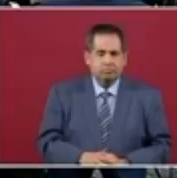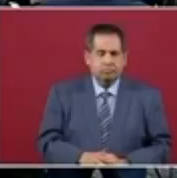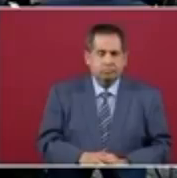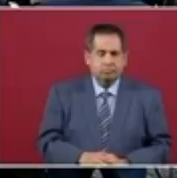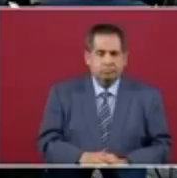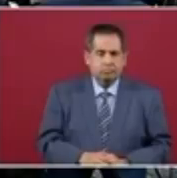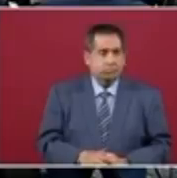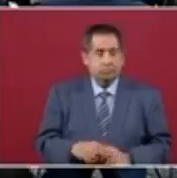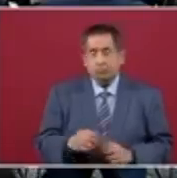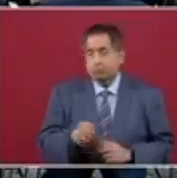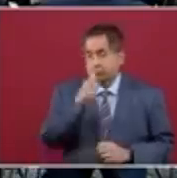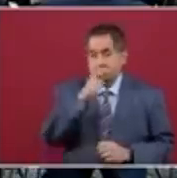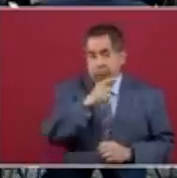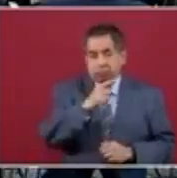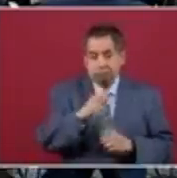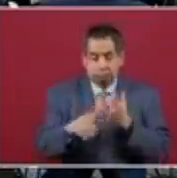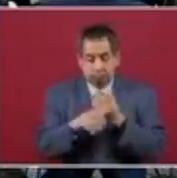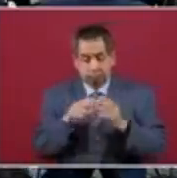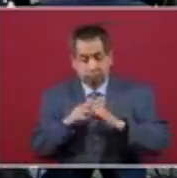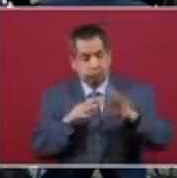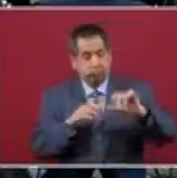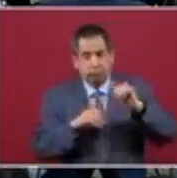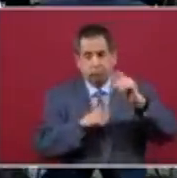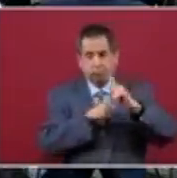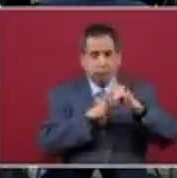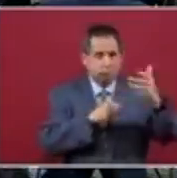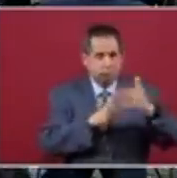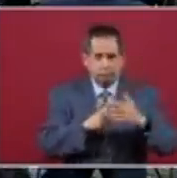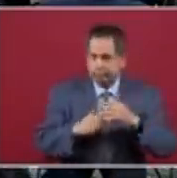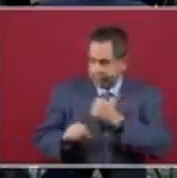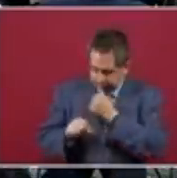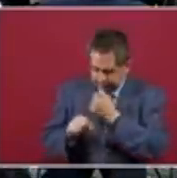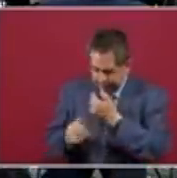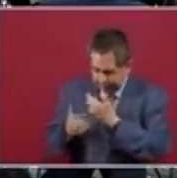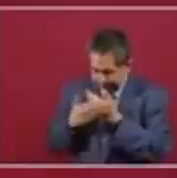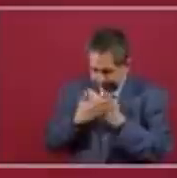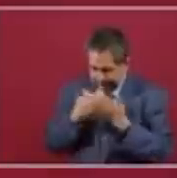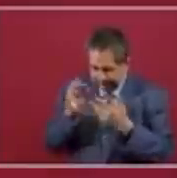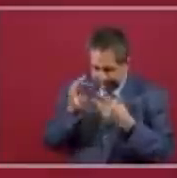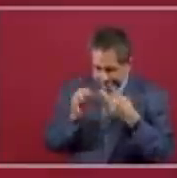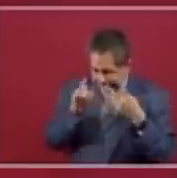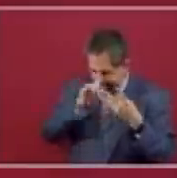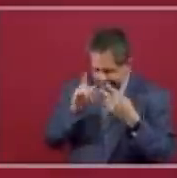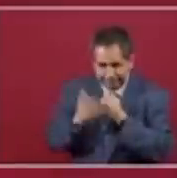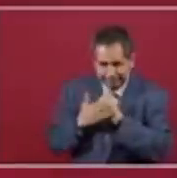Es la principal fuente de ingresos que tiene. Ya me trajeron mi acordeón.